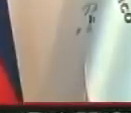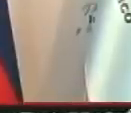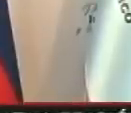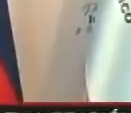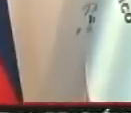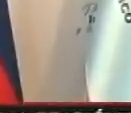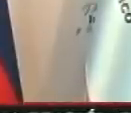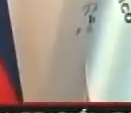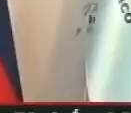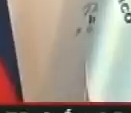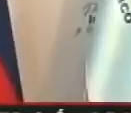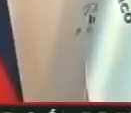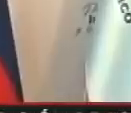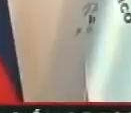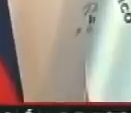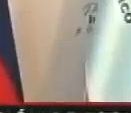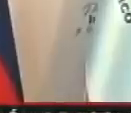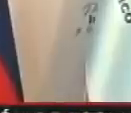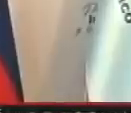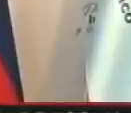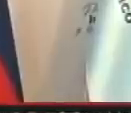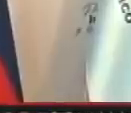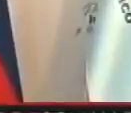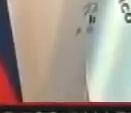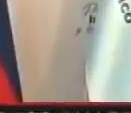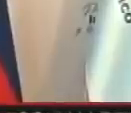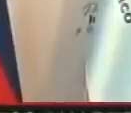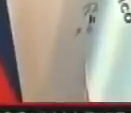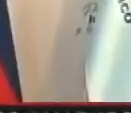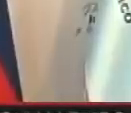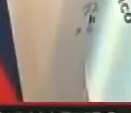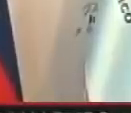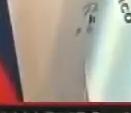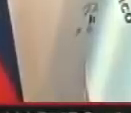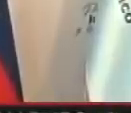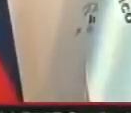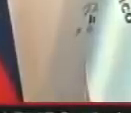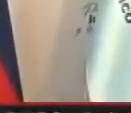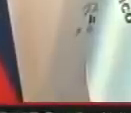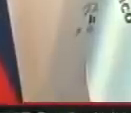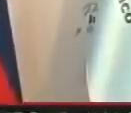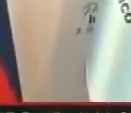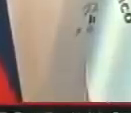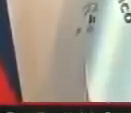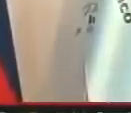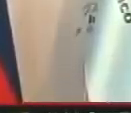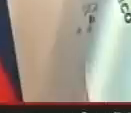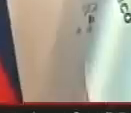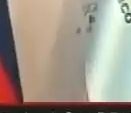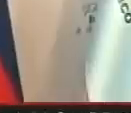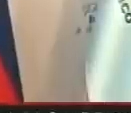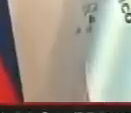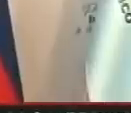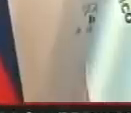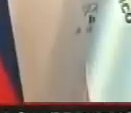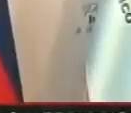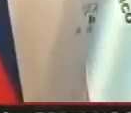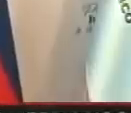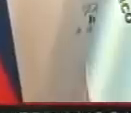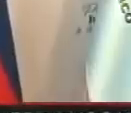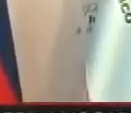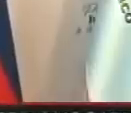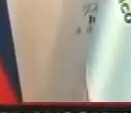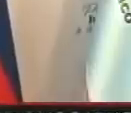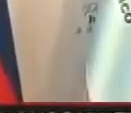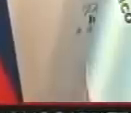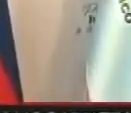mencionaré en el desarrollo de la rueda de prensa, lo hace desde España o desde los